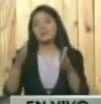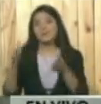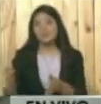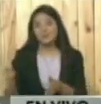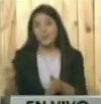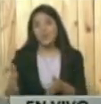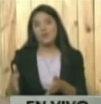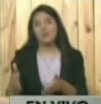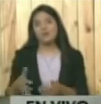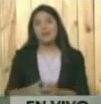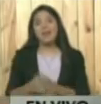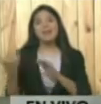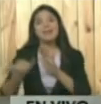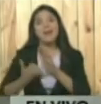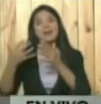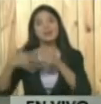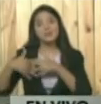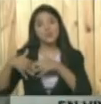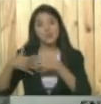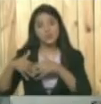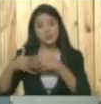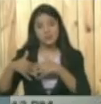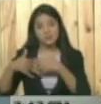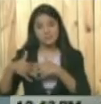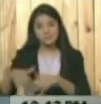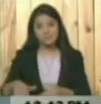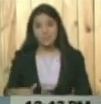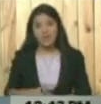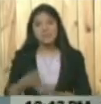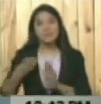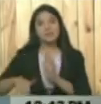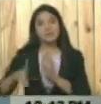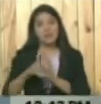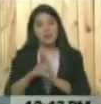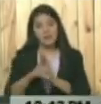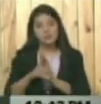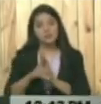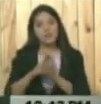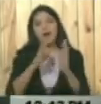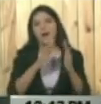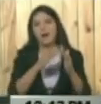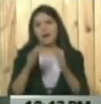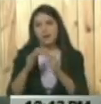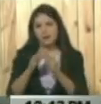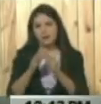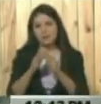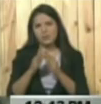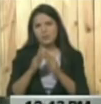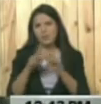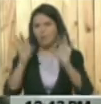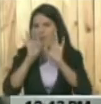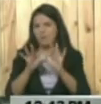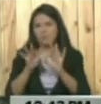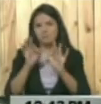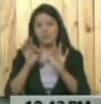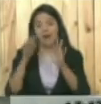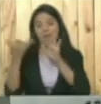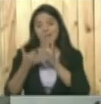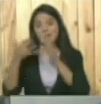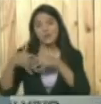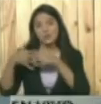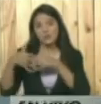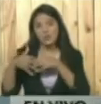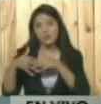la industrialización del derecho a la vivienda. Un concepto central, industrialización